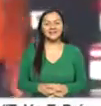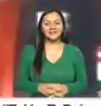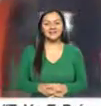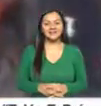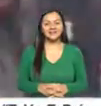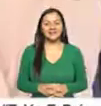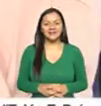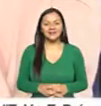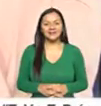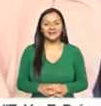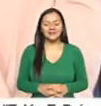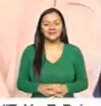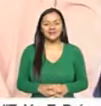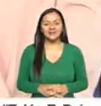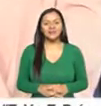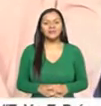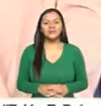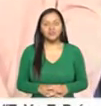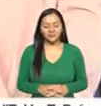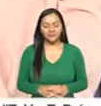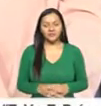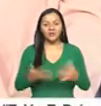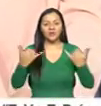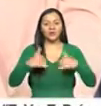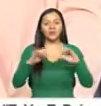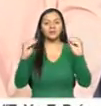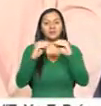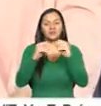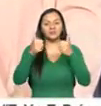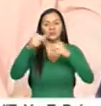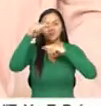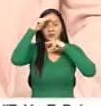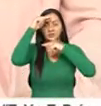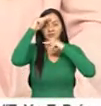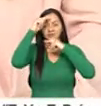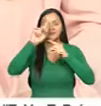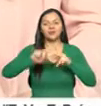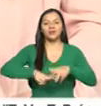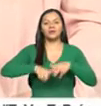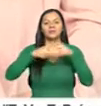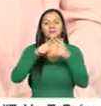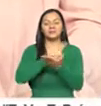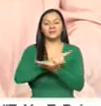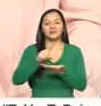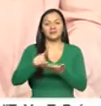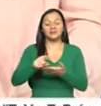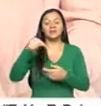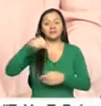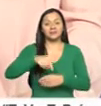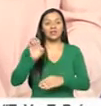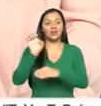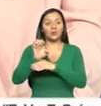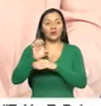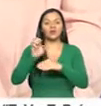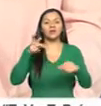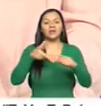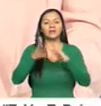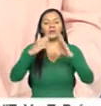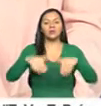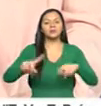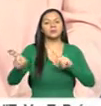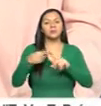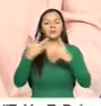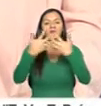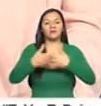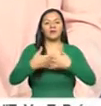Ciudadano. Y continuamos con buenas noticias en este inicio de semana, pues en Ecuador se inauguró la primera fábrica